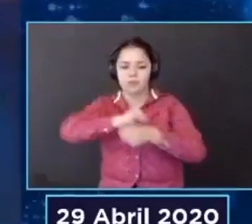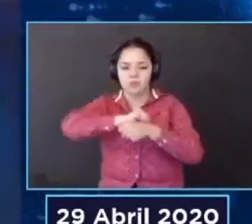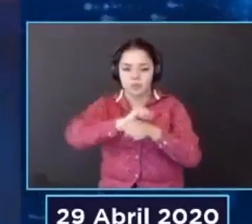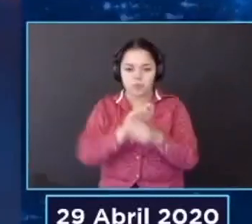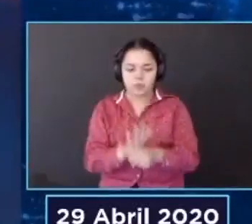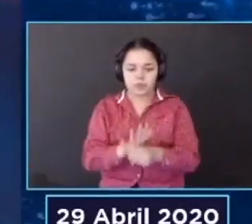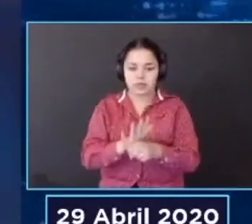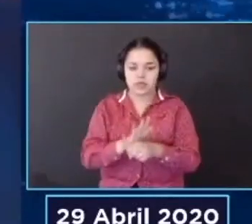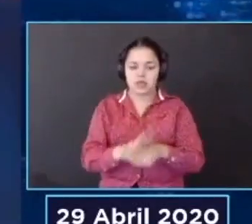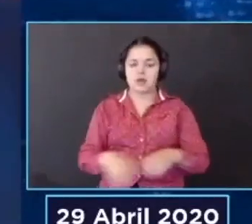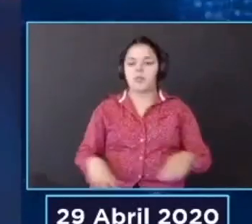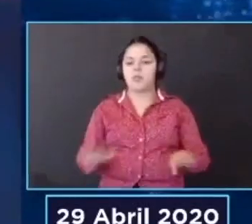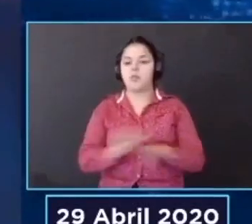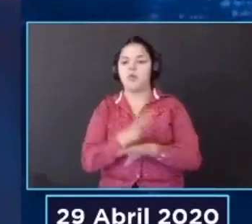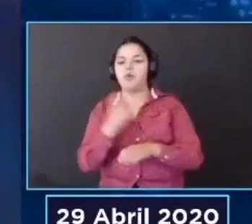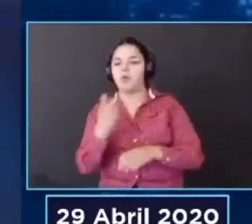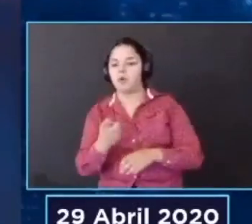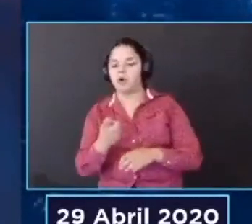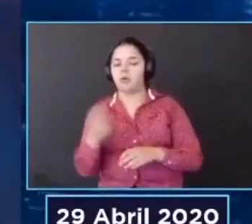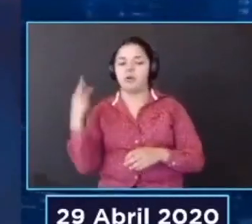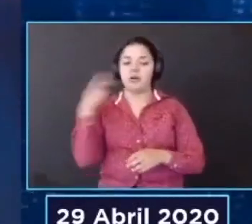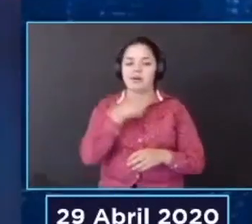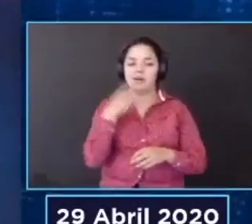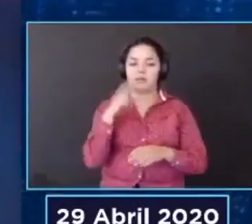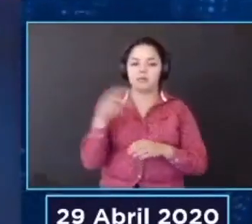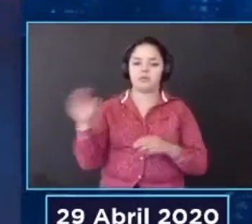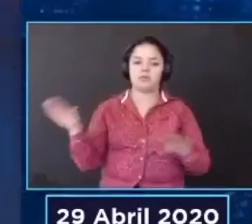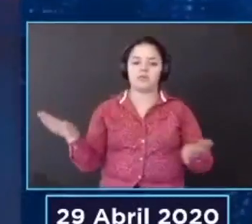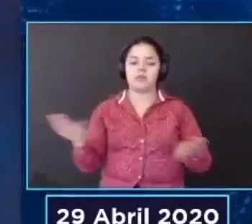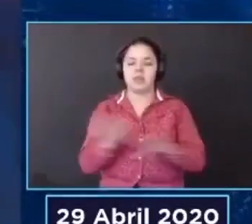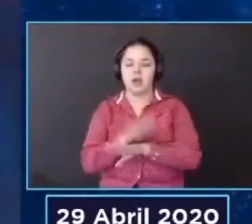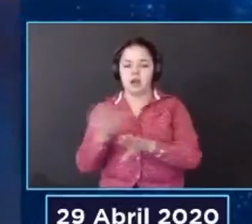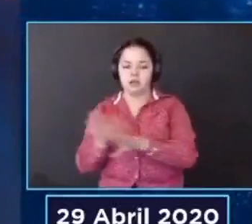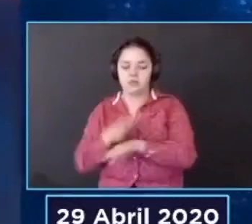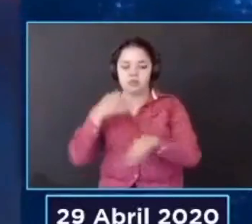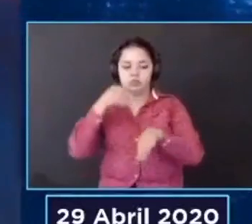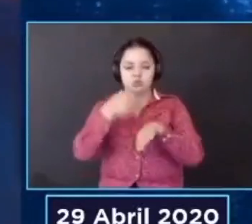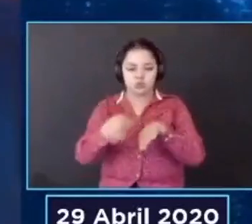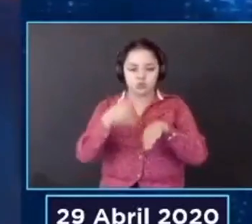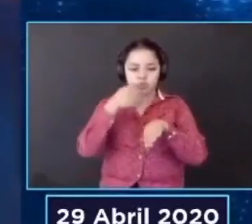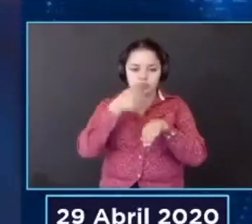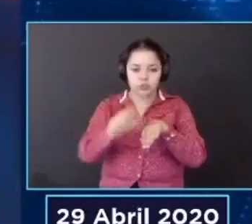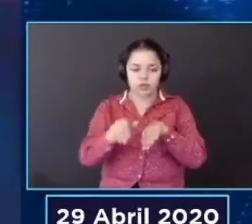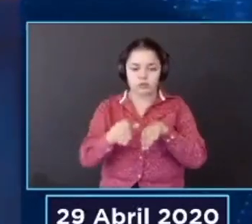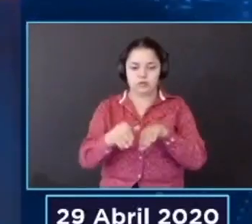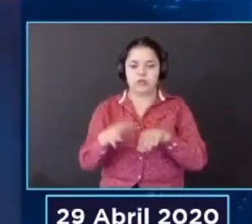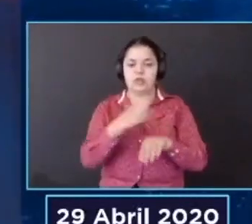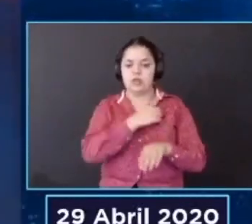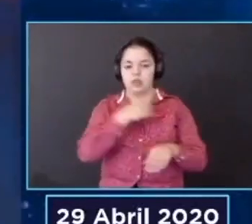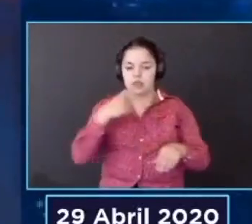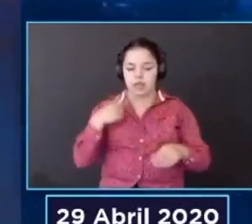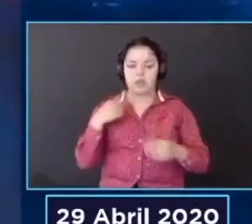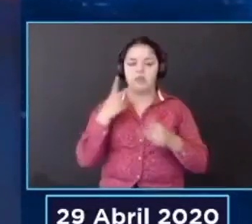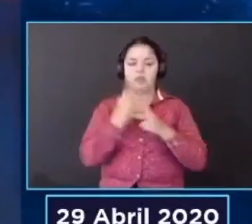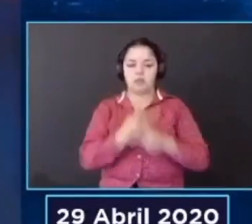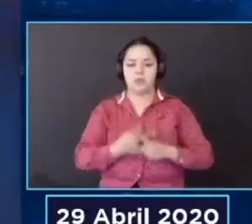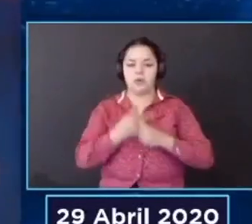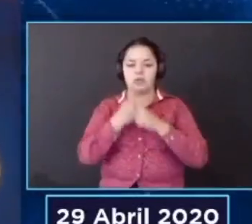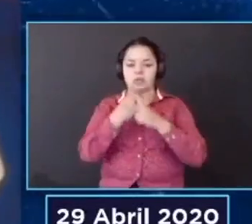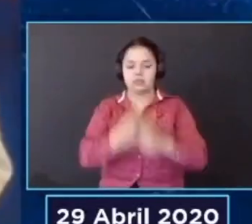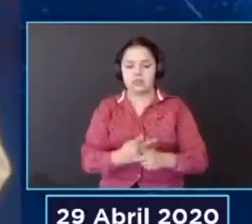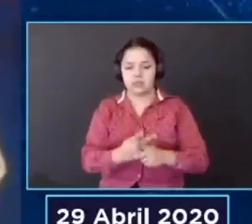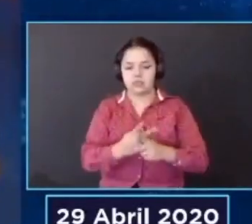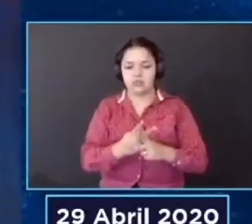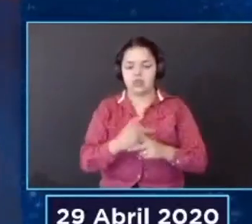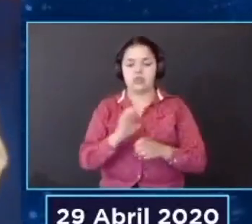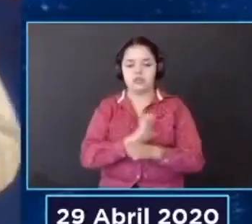eso de repente van a saber que son 3. Entonces, perdón, ayer eran 73 y ahora se suman 2. Entonces, quiere decir que esos